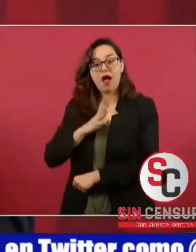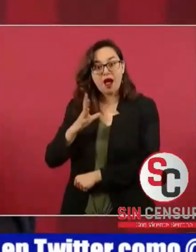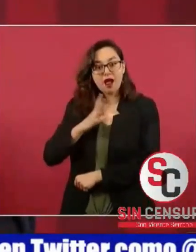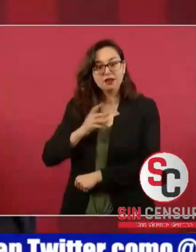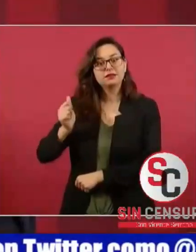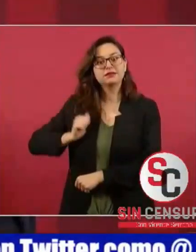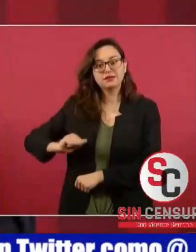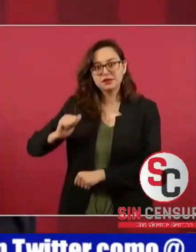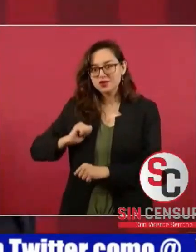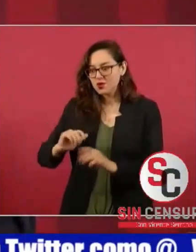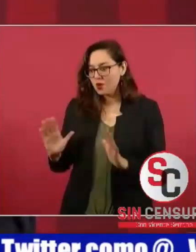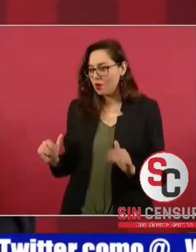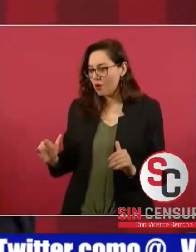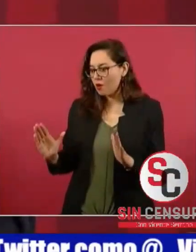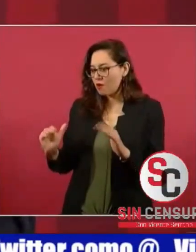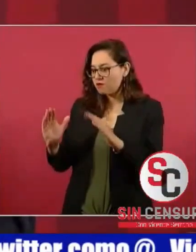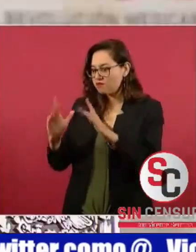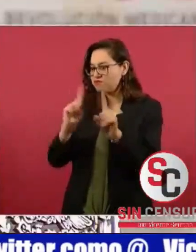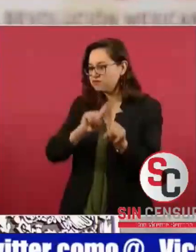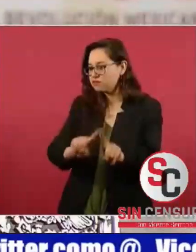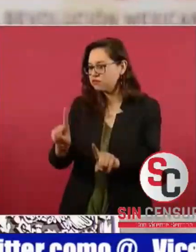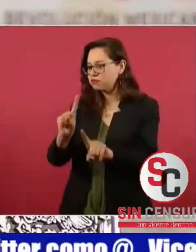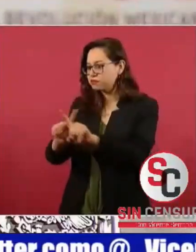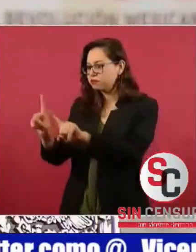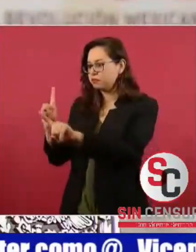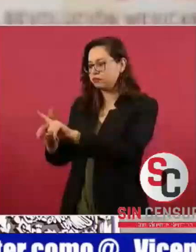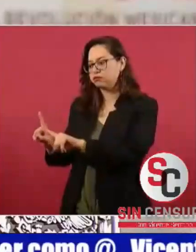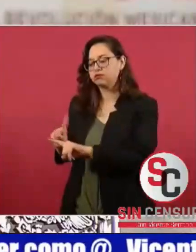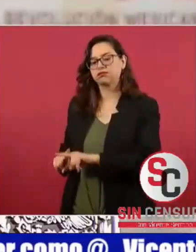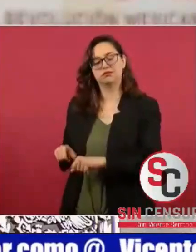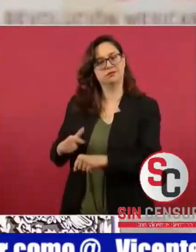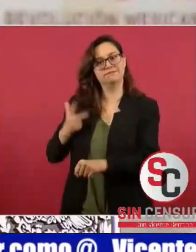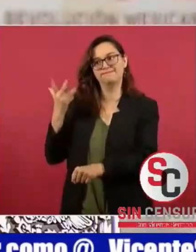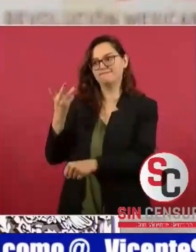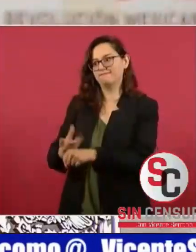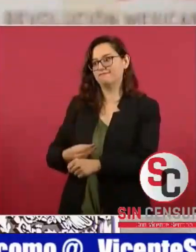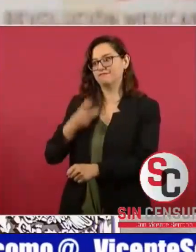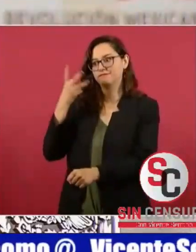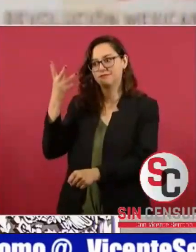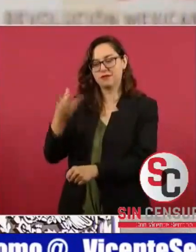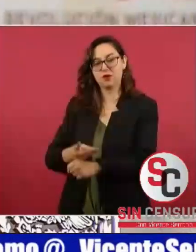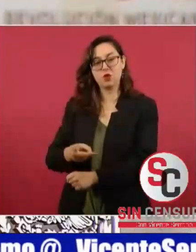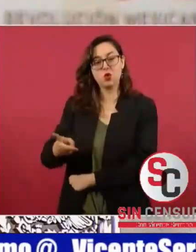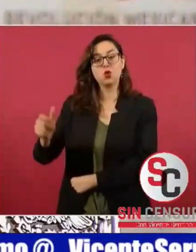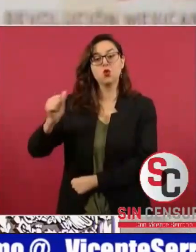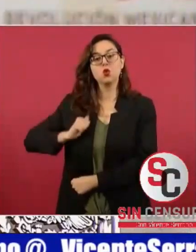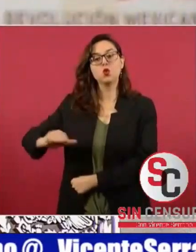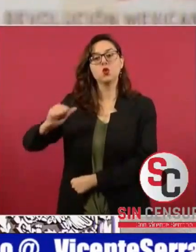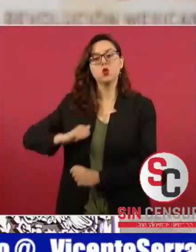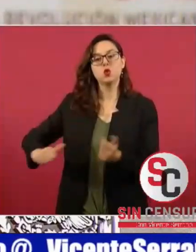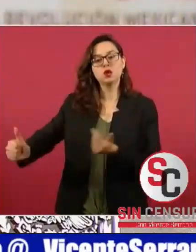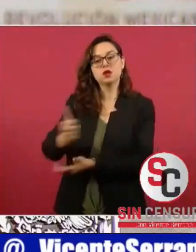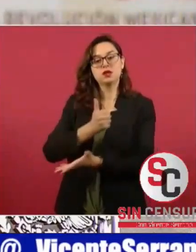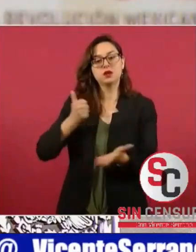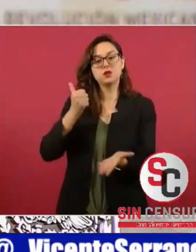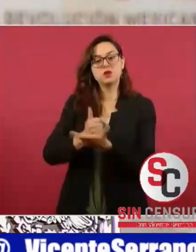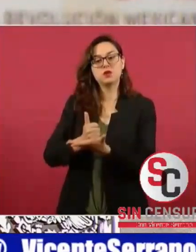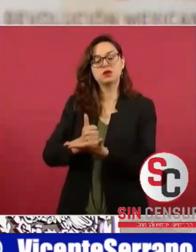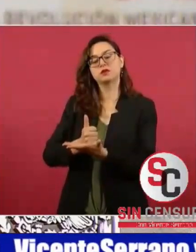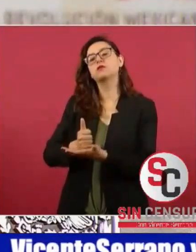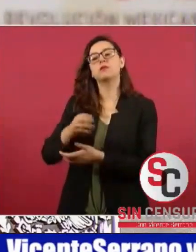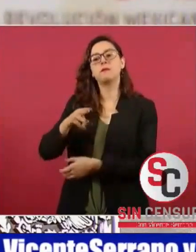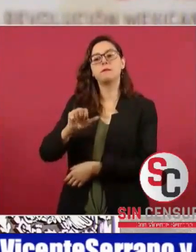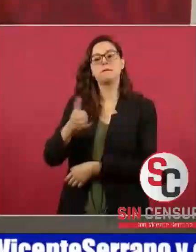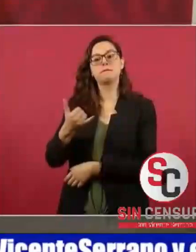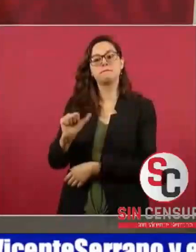López Obrador ante pues el planteamiento de visas y de cuántas, y